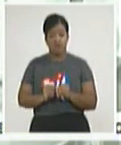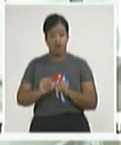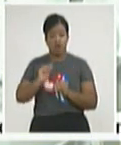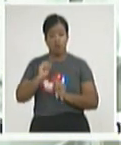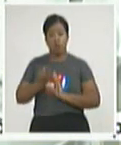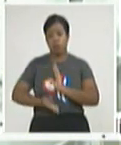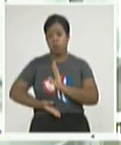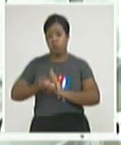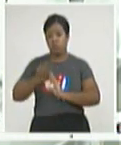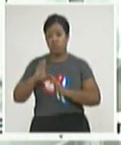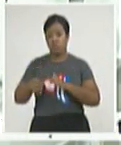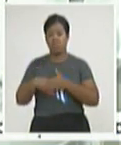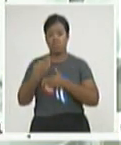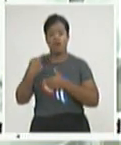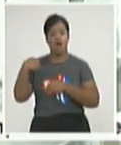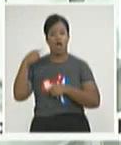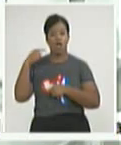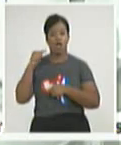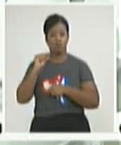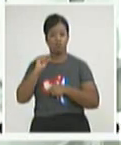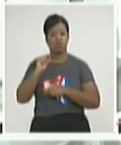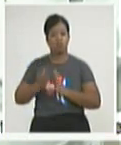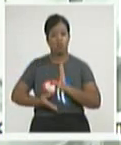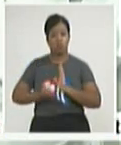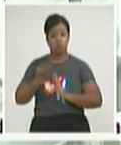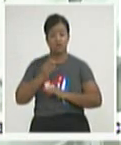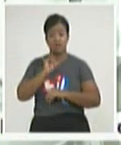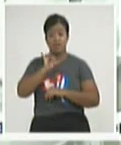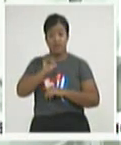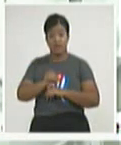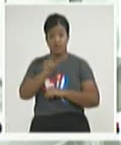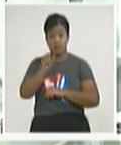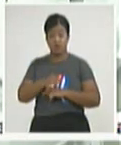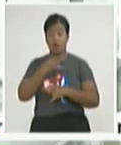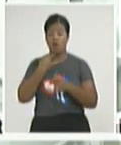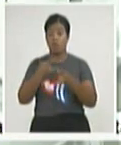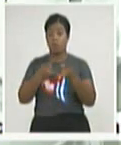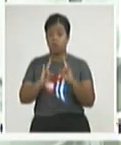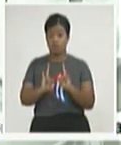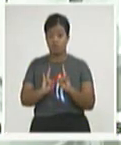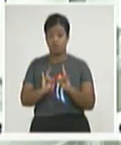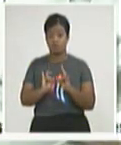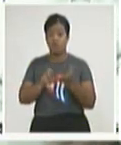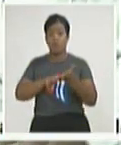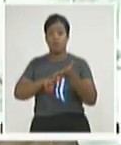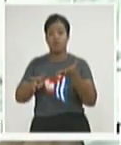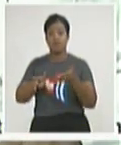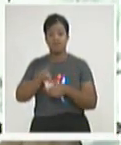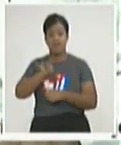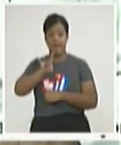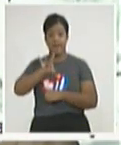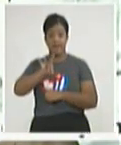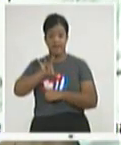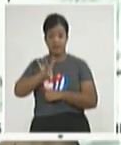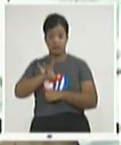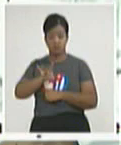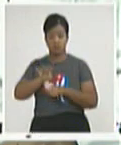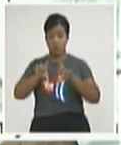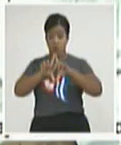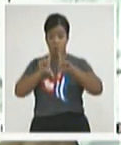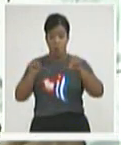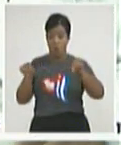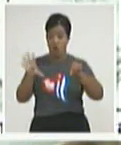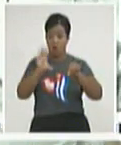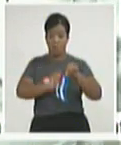a la del día de ayer. 70 personas que han fallecido de 15 provincias, de las 15 provincias,